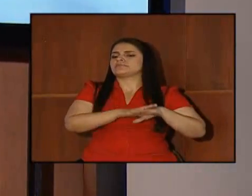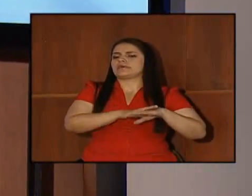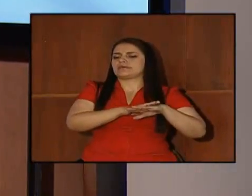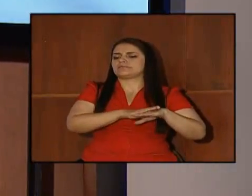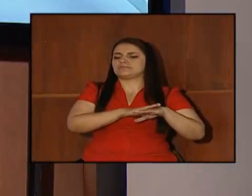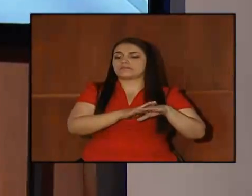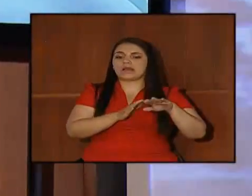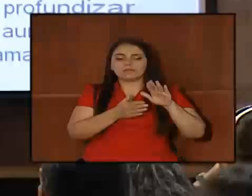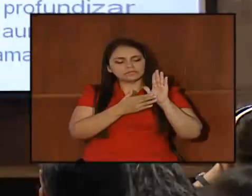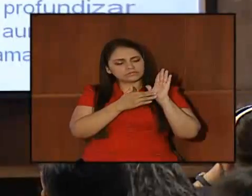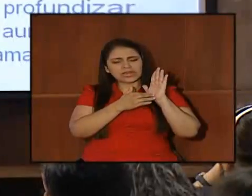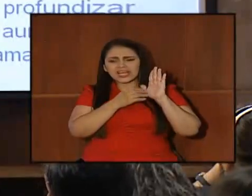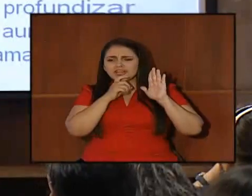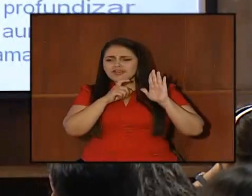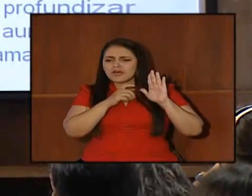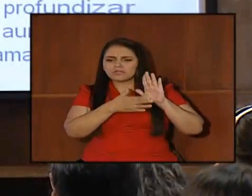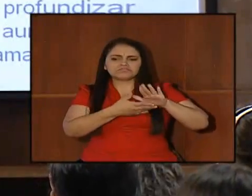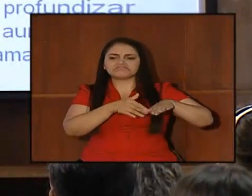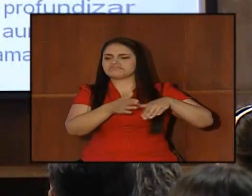que inicialmente